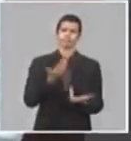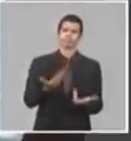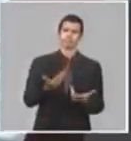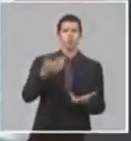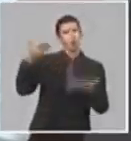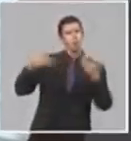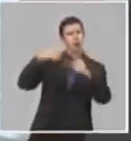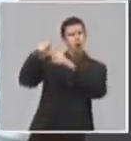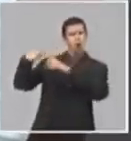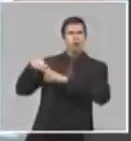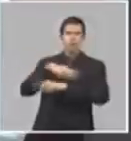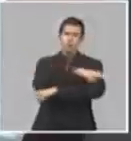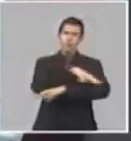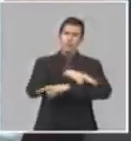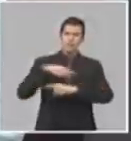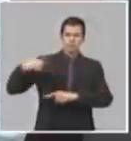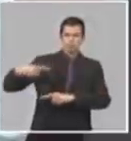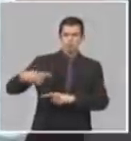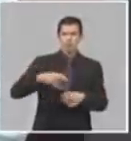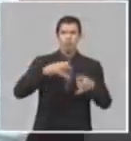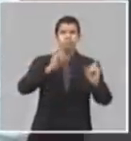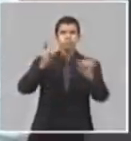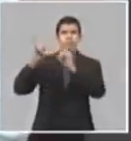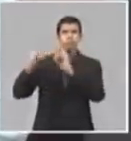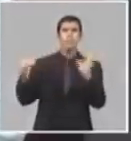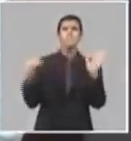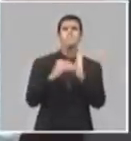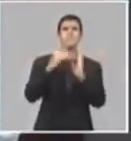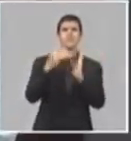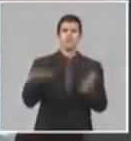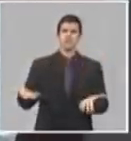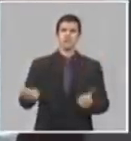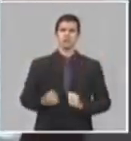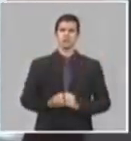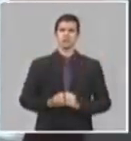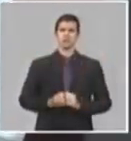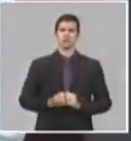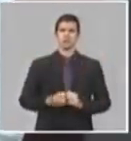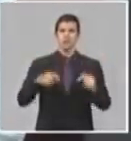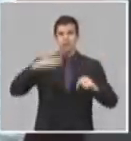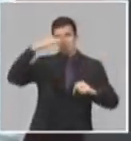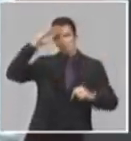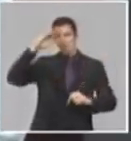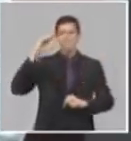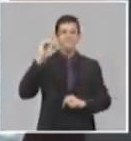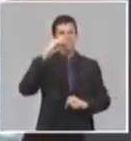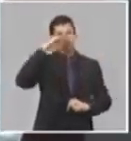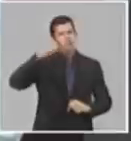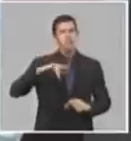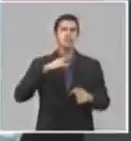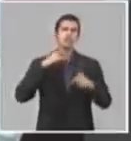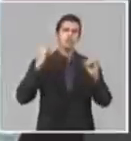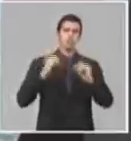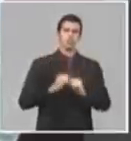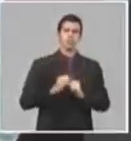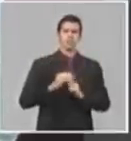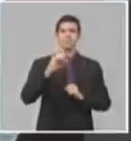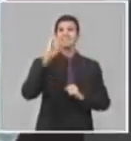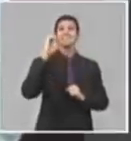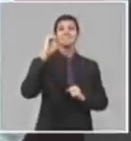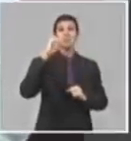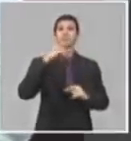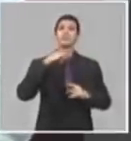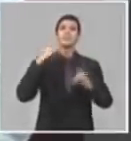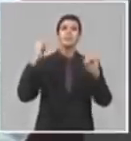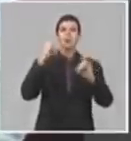ningún médico, ningún personal de la salud, que no colapsó nuestro sistema de salud, que la gestión del gobierno